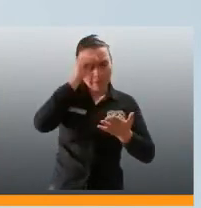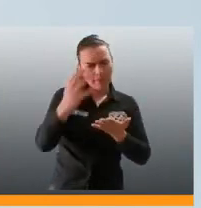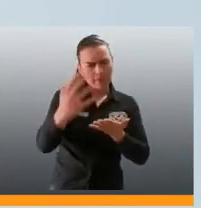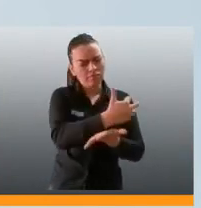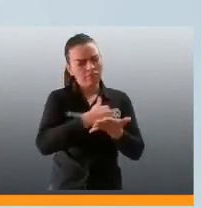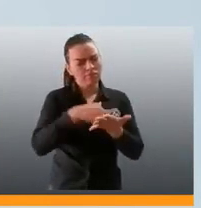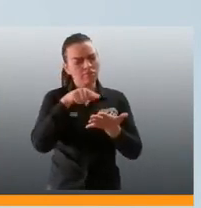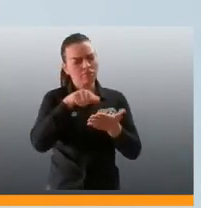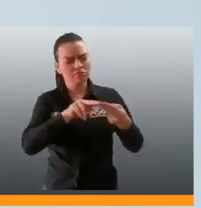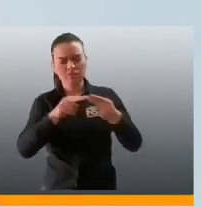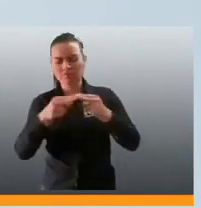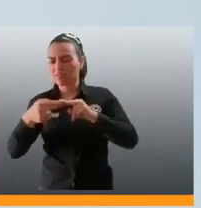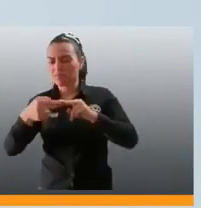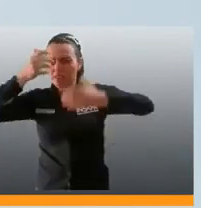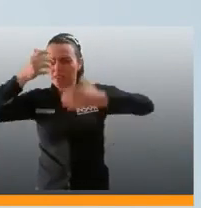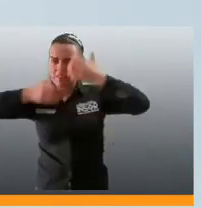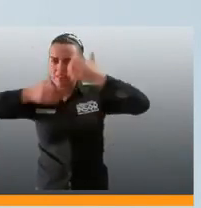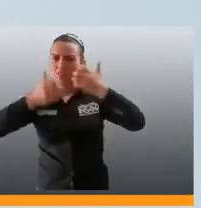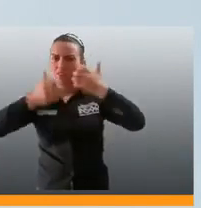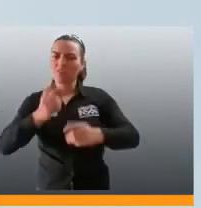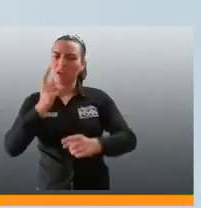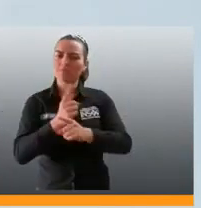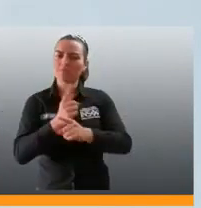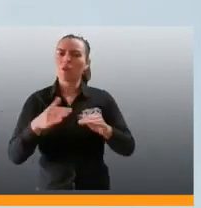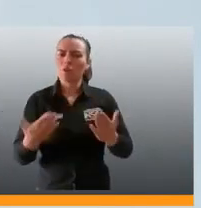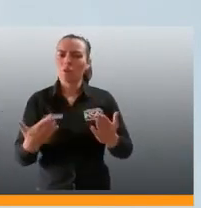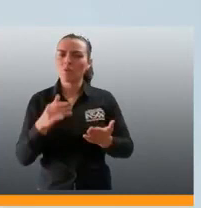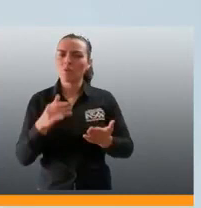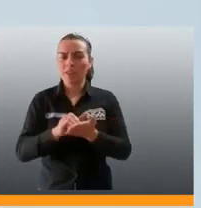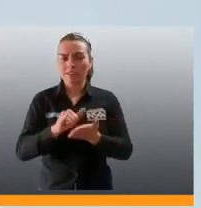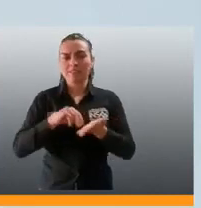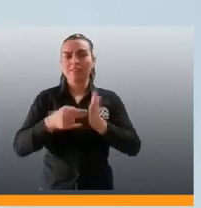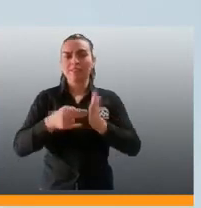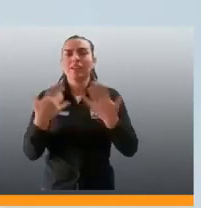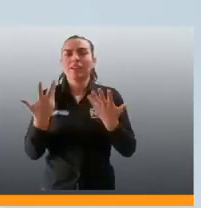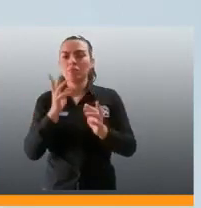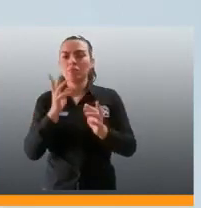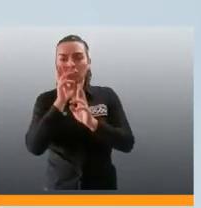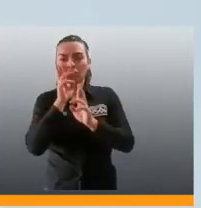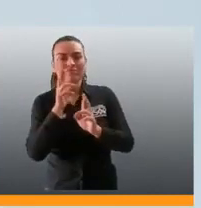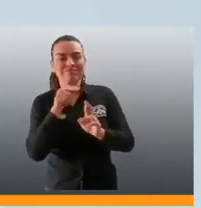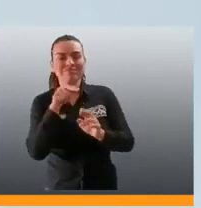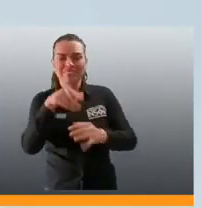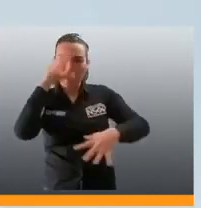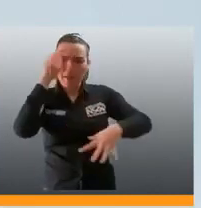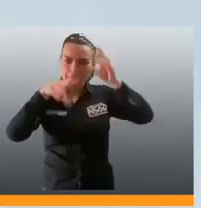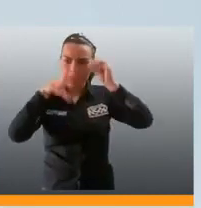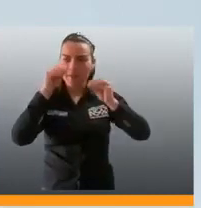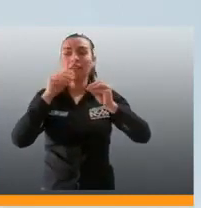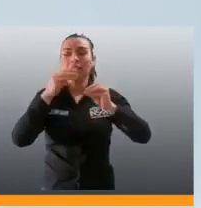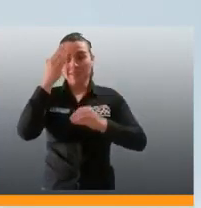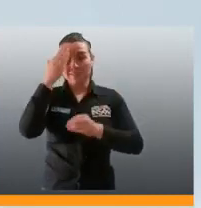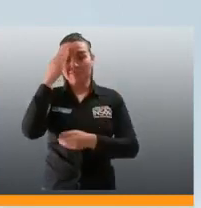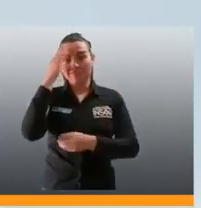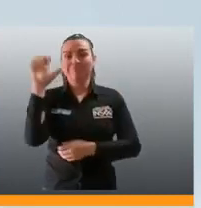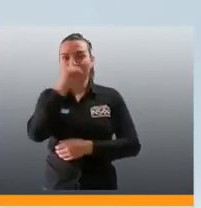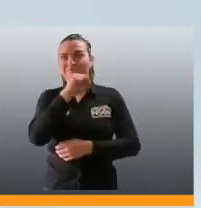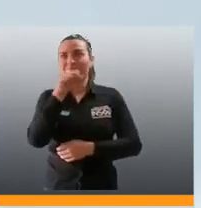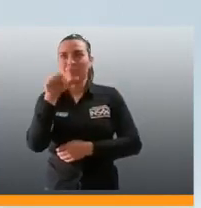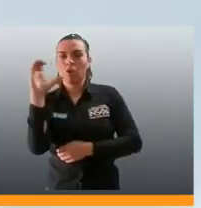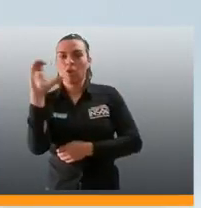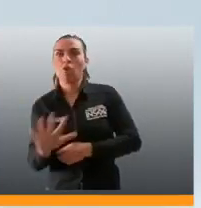a la evaluación. Cómo yo hago evaluaciones de verificación de resultados de aprendizaje. Ese es un tema que en todo el país tenemos ese gran reto de